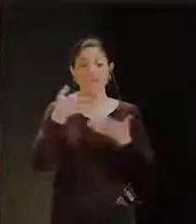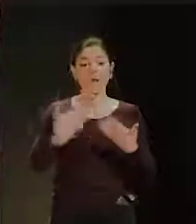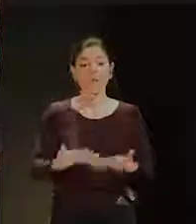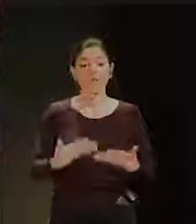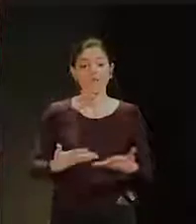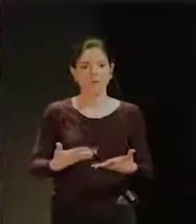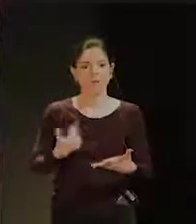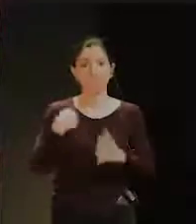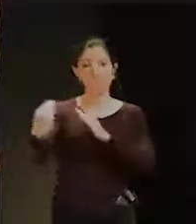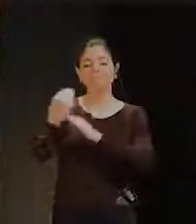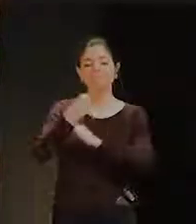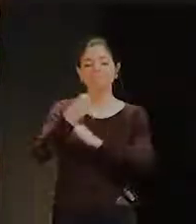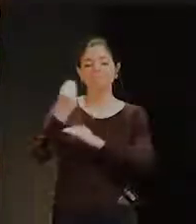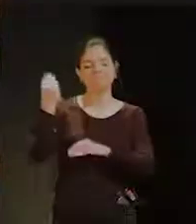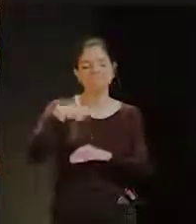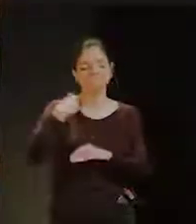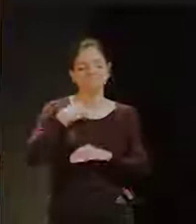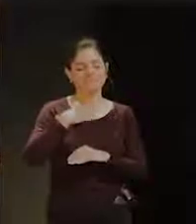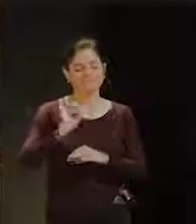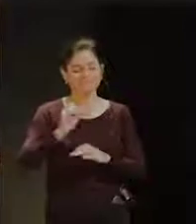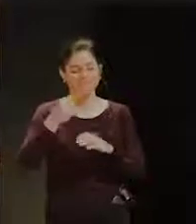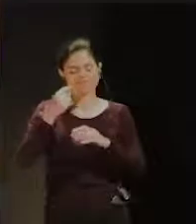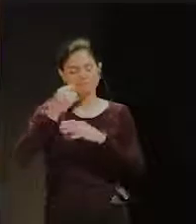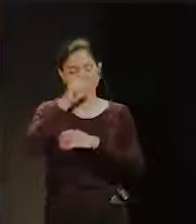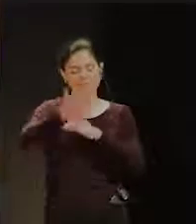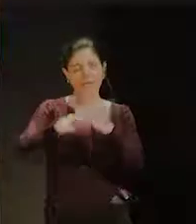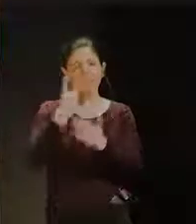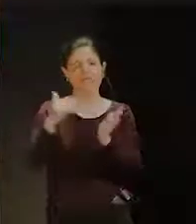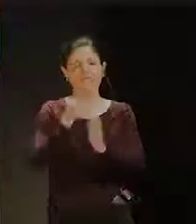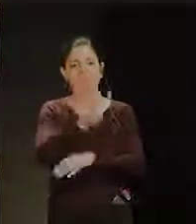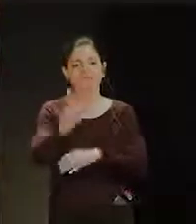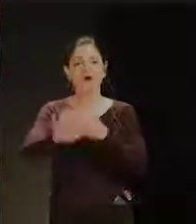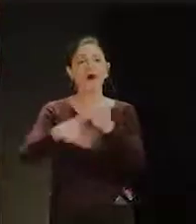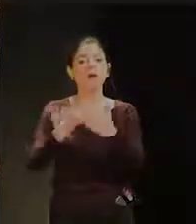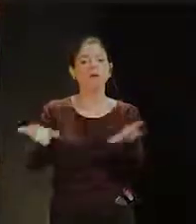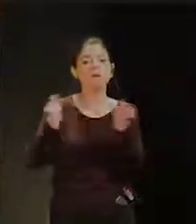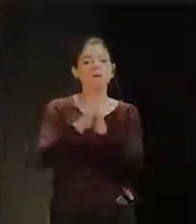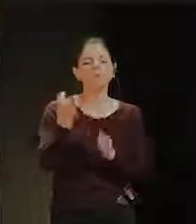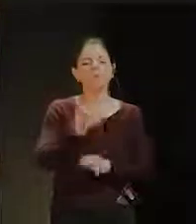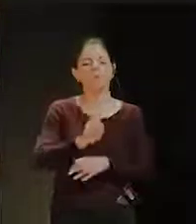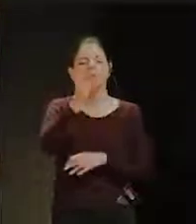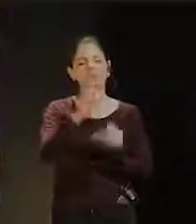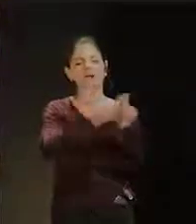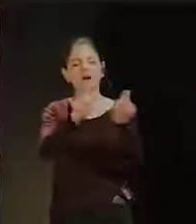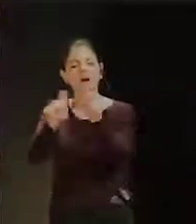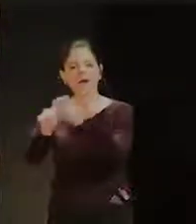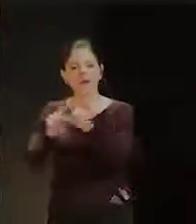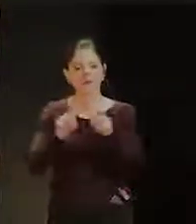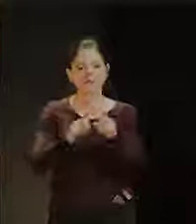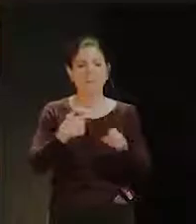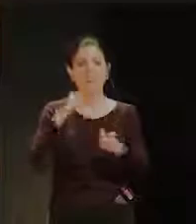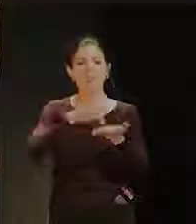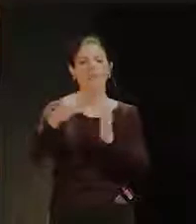Actualmente nos financia el Fine Arts Council hasta el año 2022, junto con una serie de otras entidades que